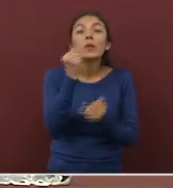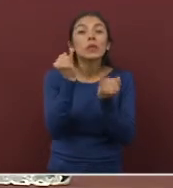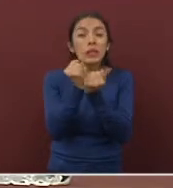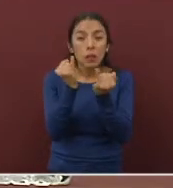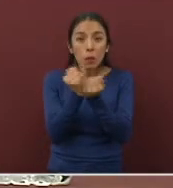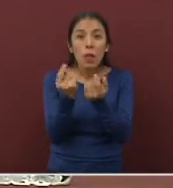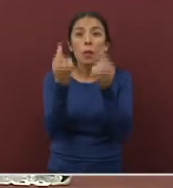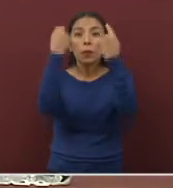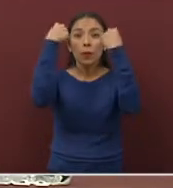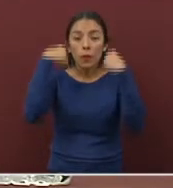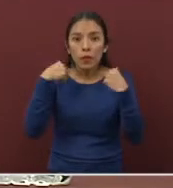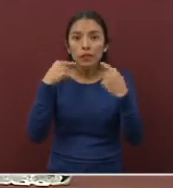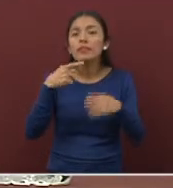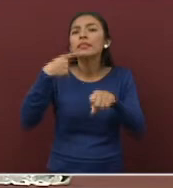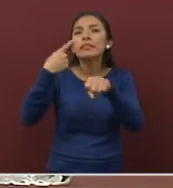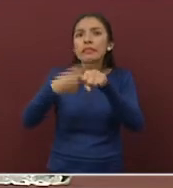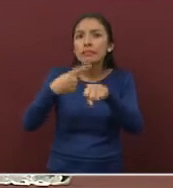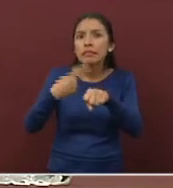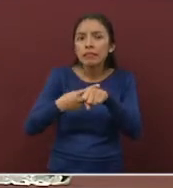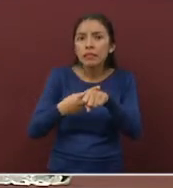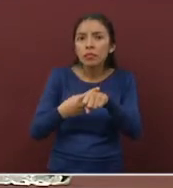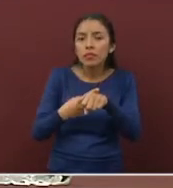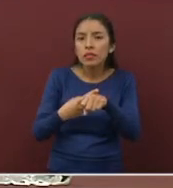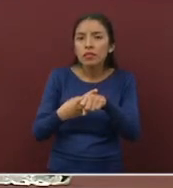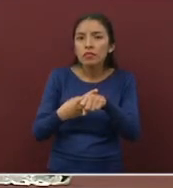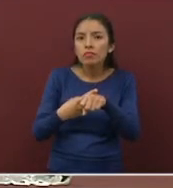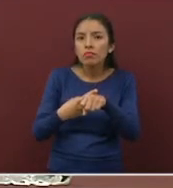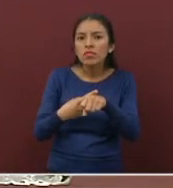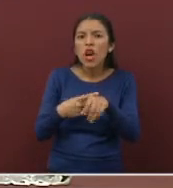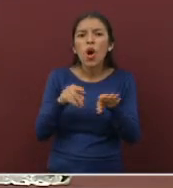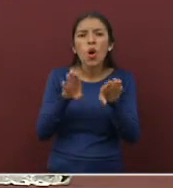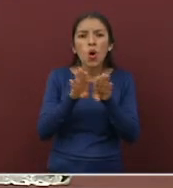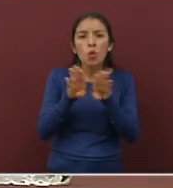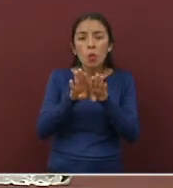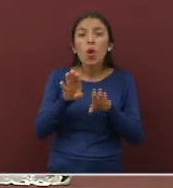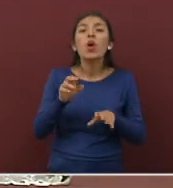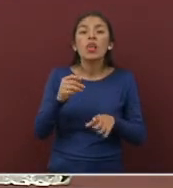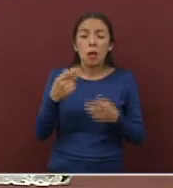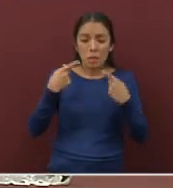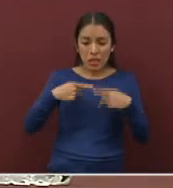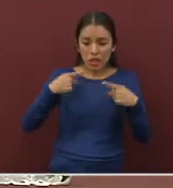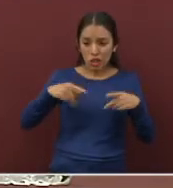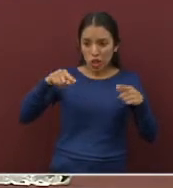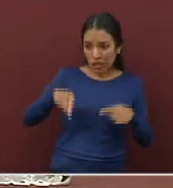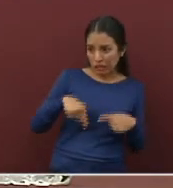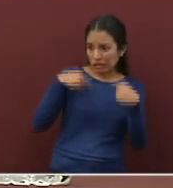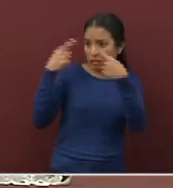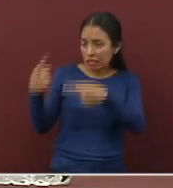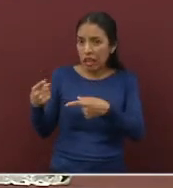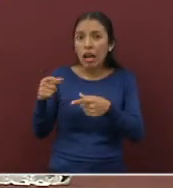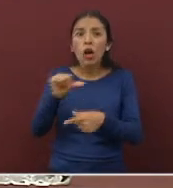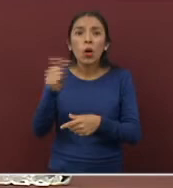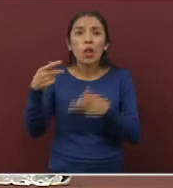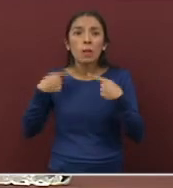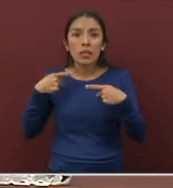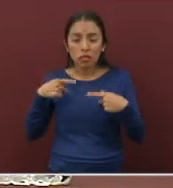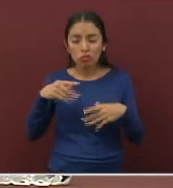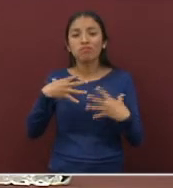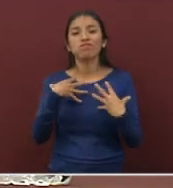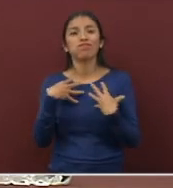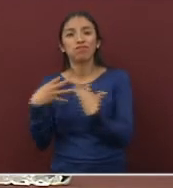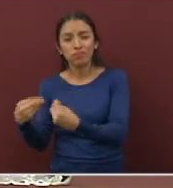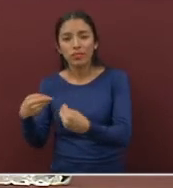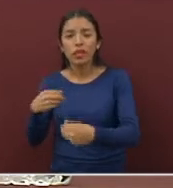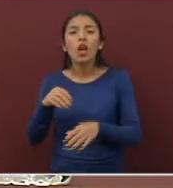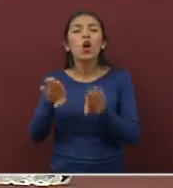esta enfermedad también se traslada de una persona a otra mediante el estornudo ese aire con